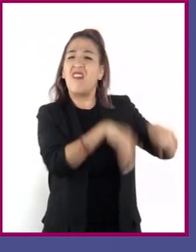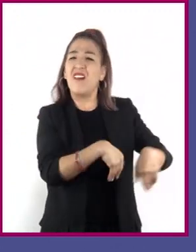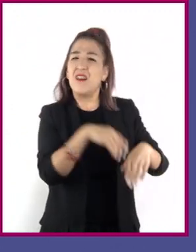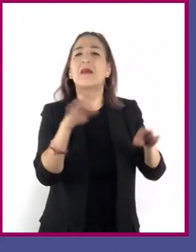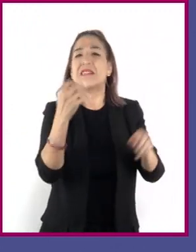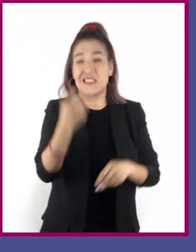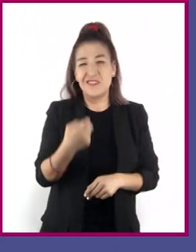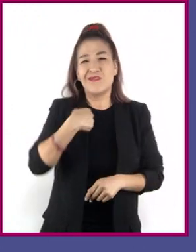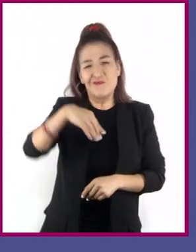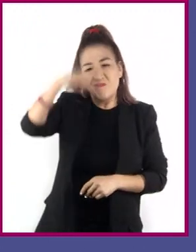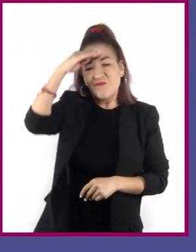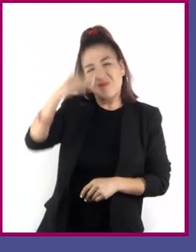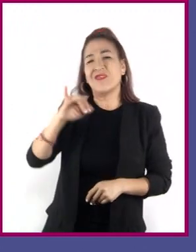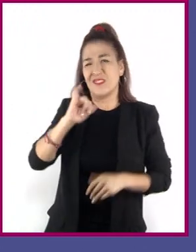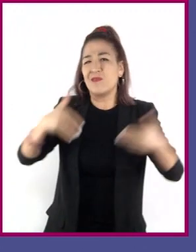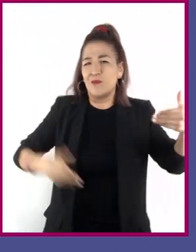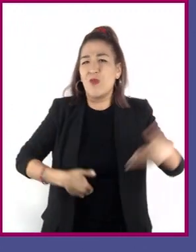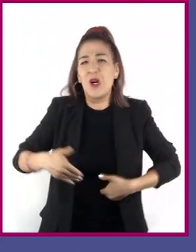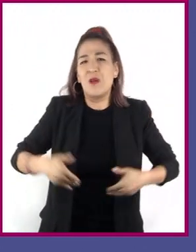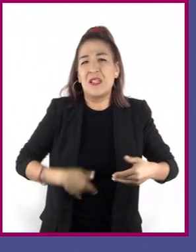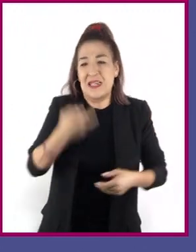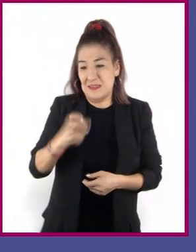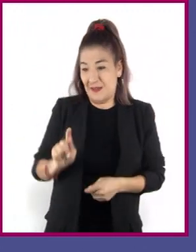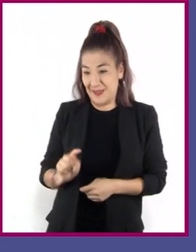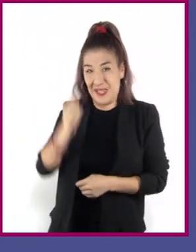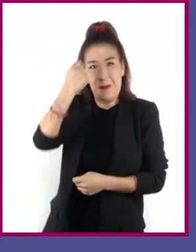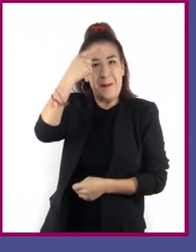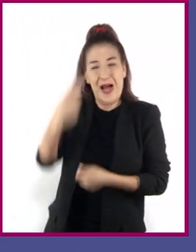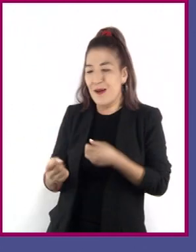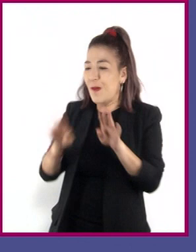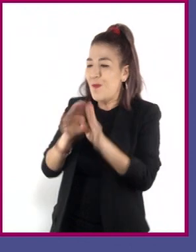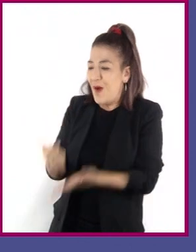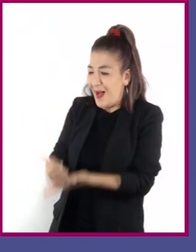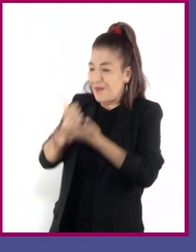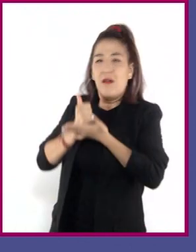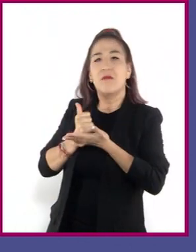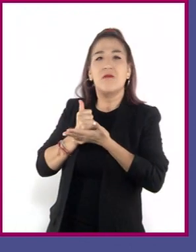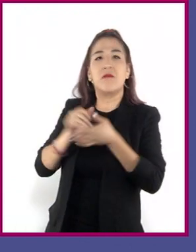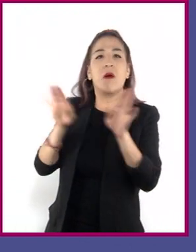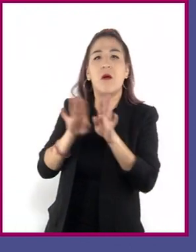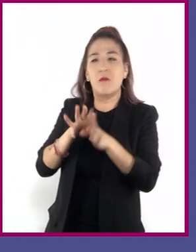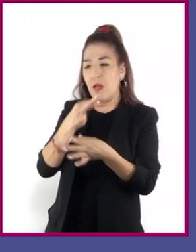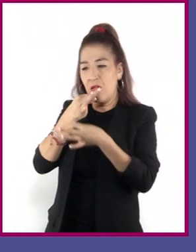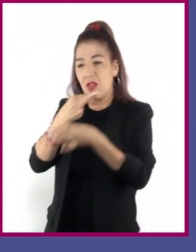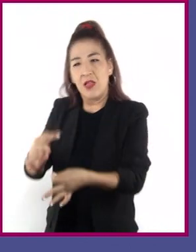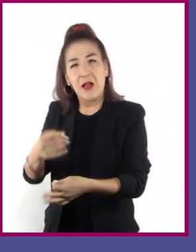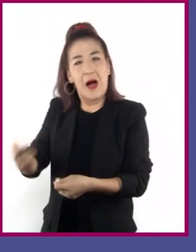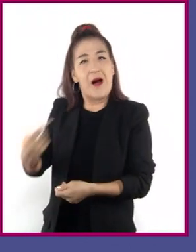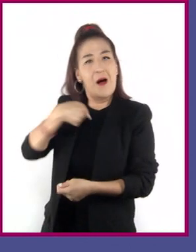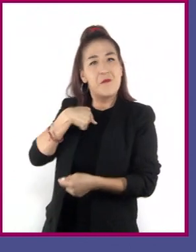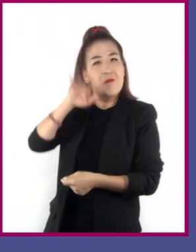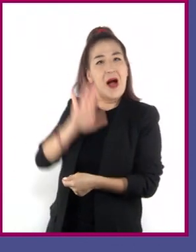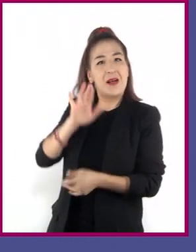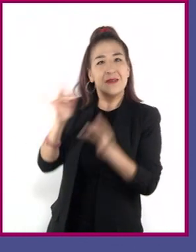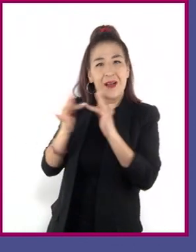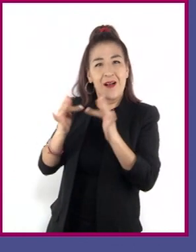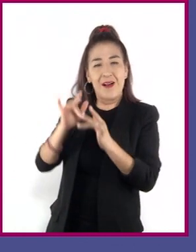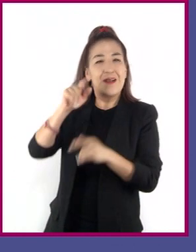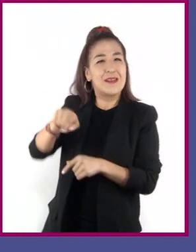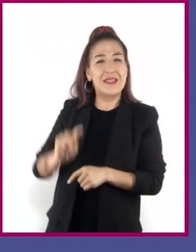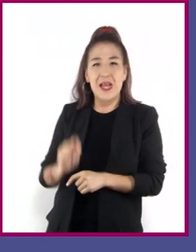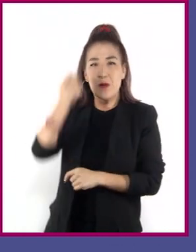ya que la tecnología en lugar de ser nuestra aliada parece estar dominando nos de una manera impresionante